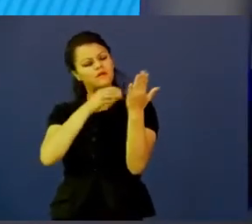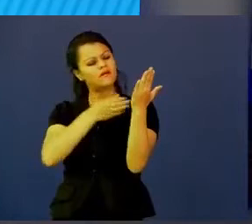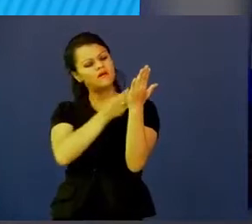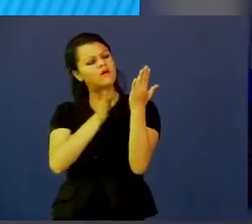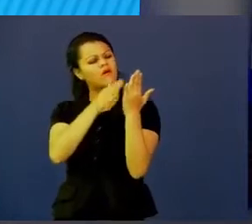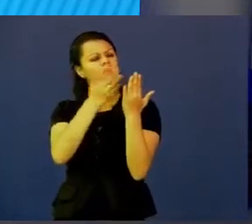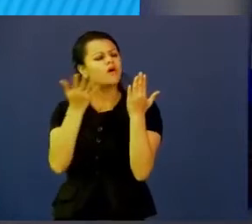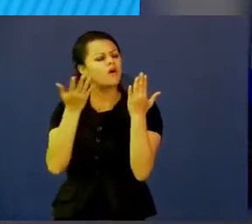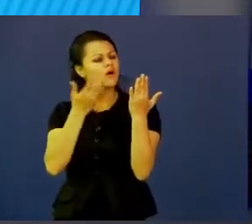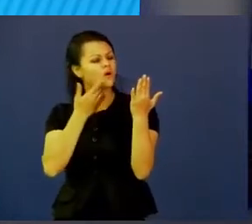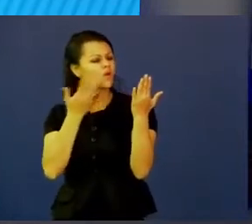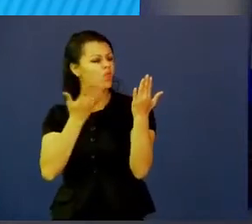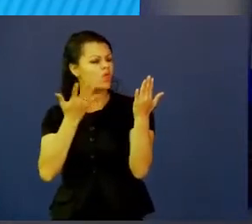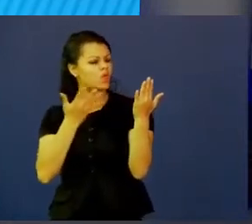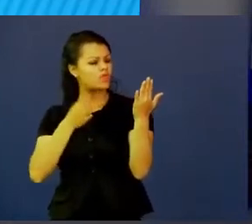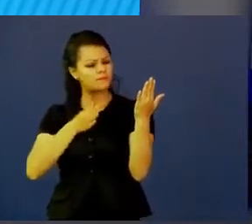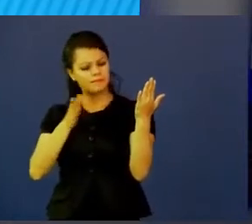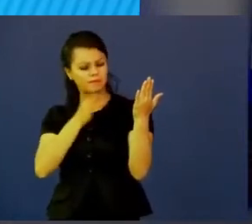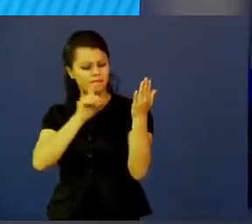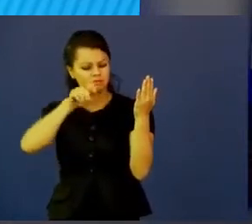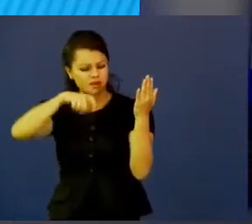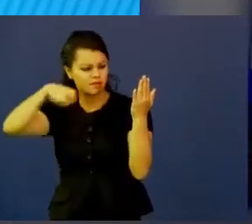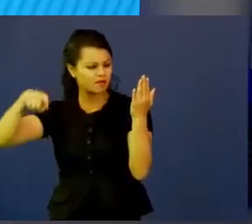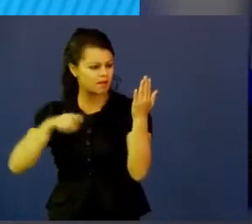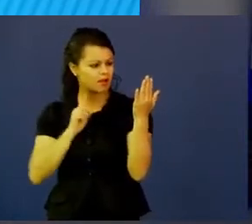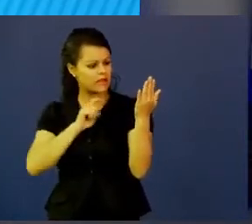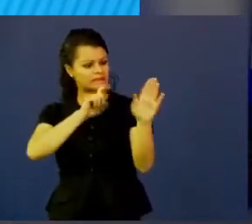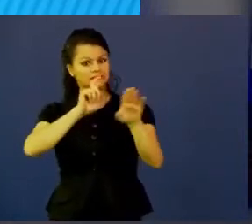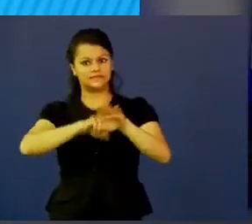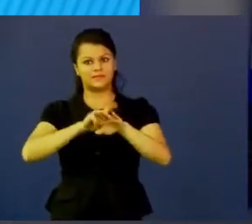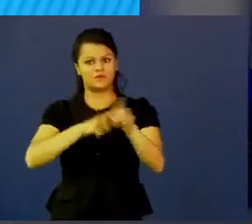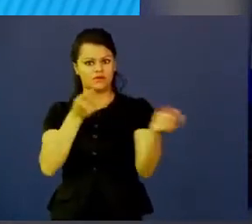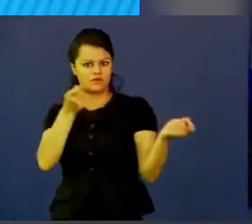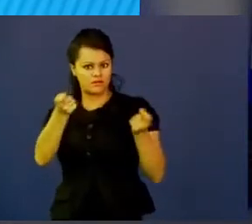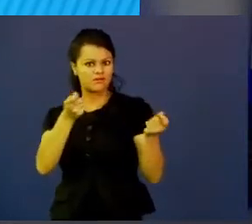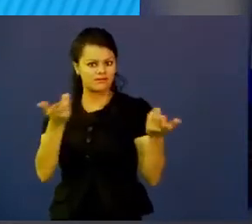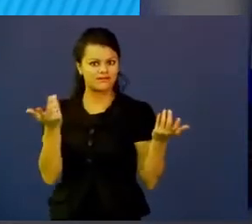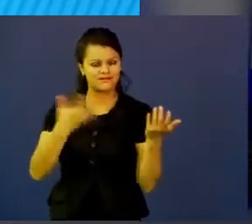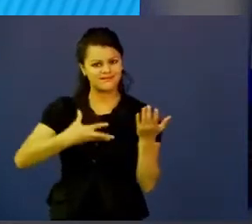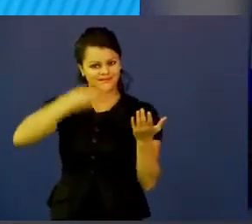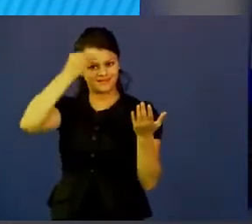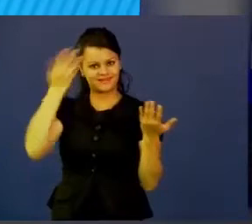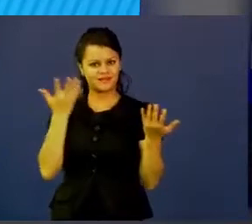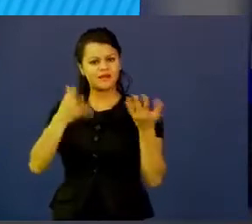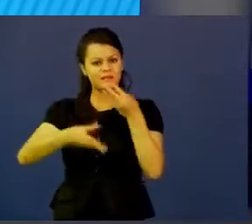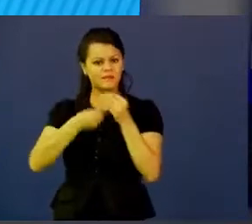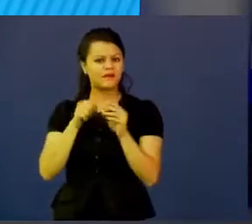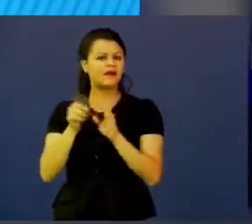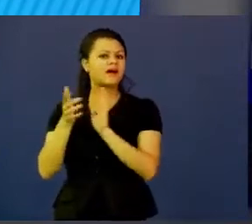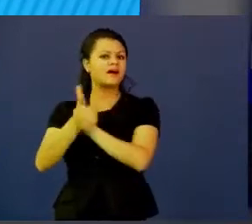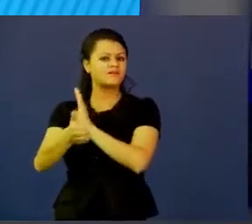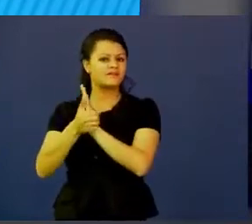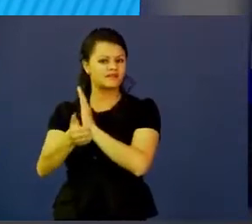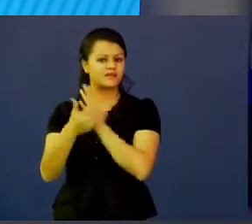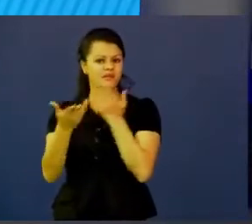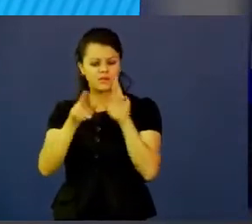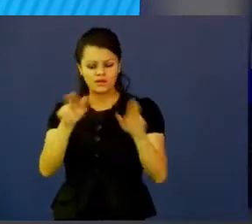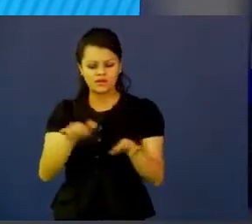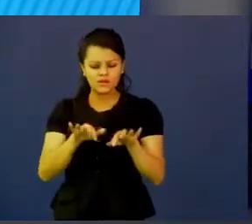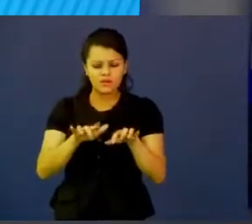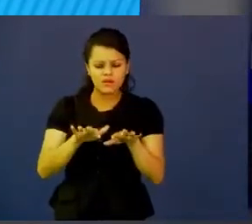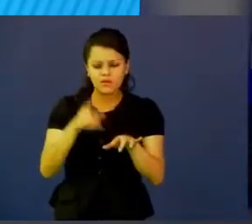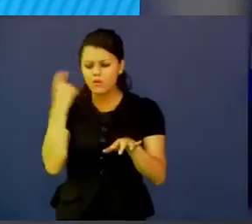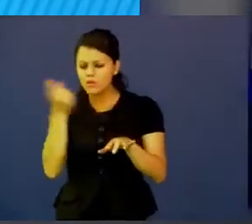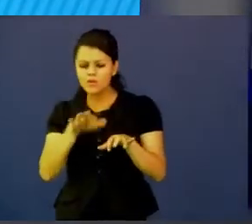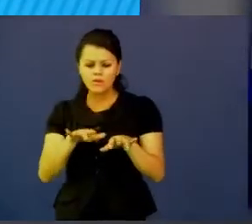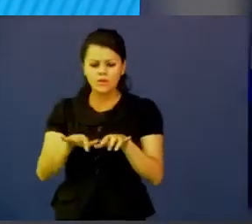usa efectivamente el tiempo, controla el tiempo y tiene, digamos, la eficacia para encontrar en Internet lo que está